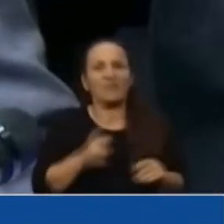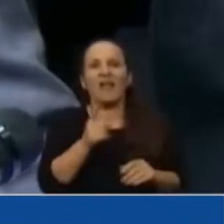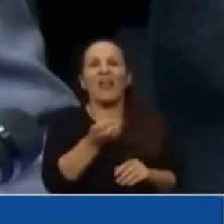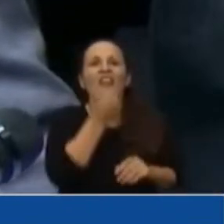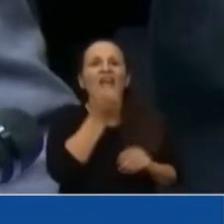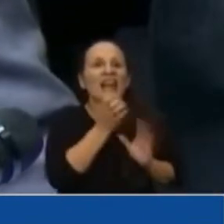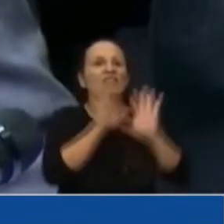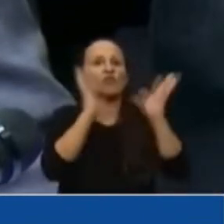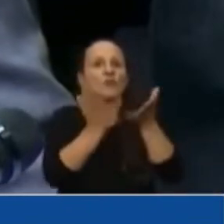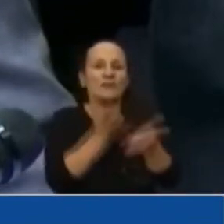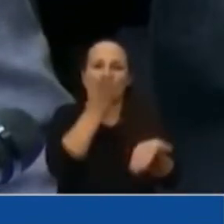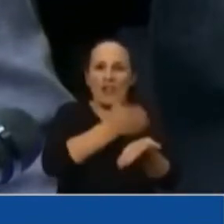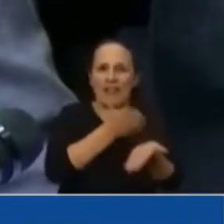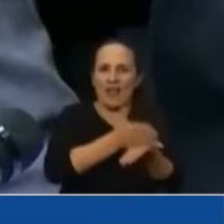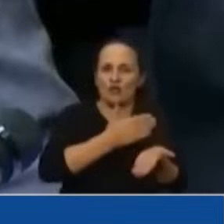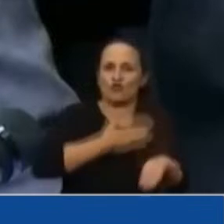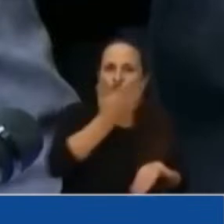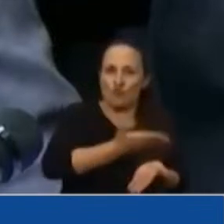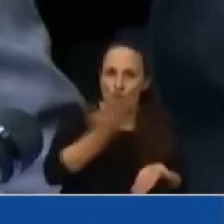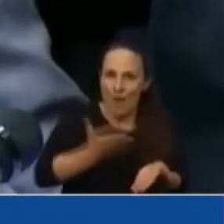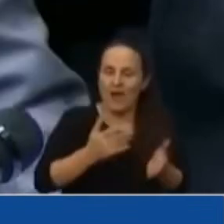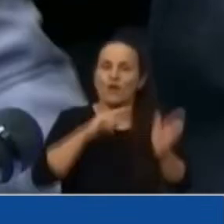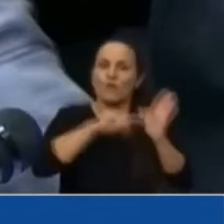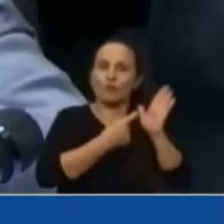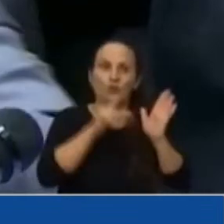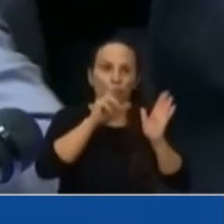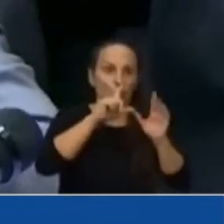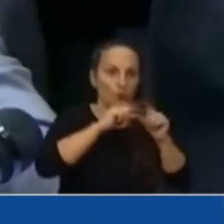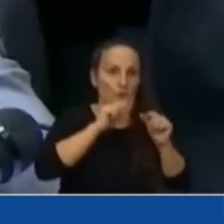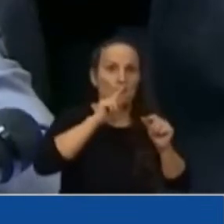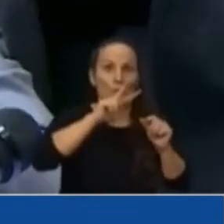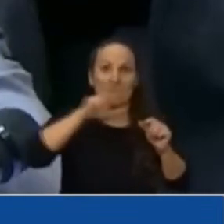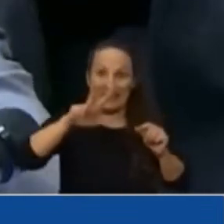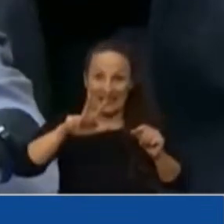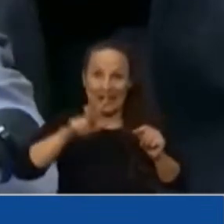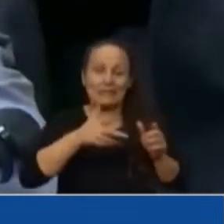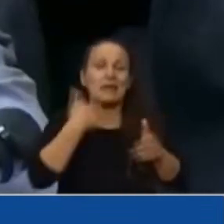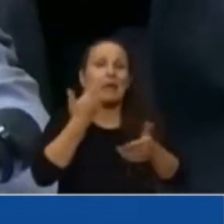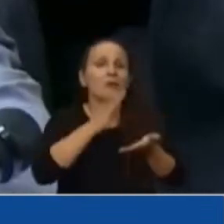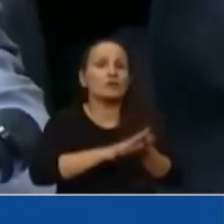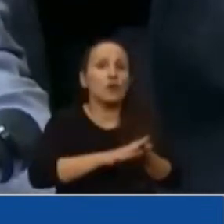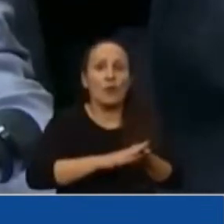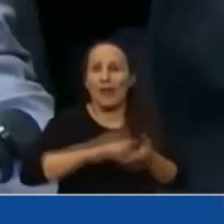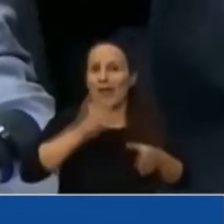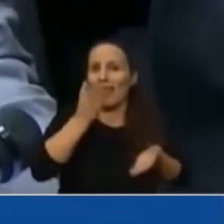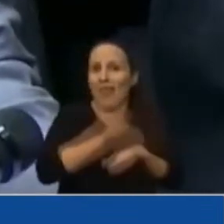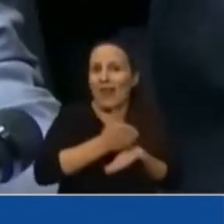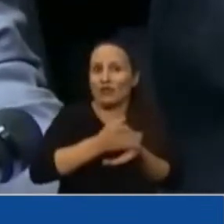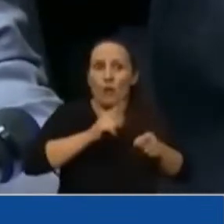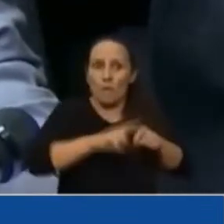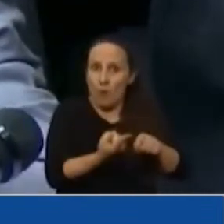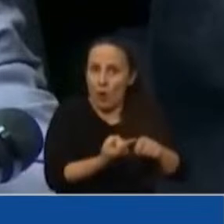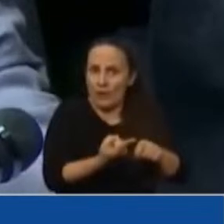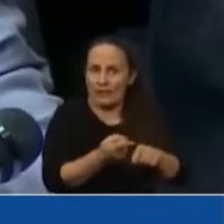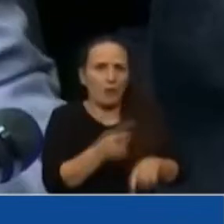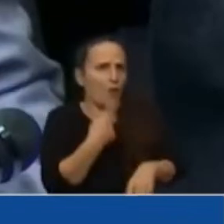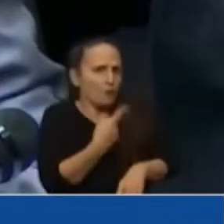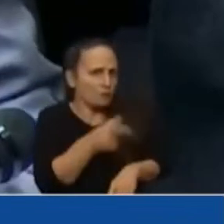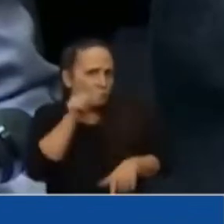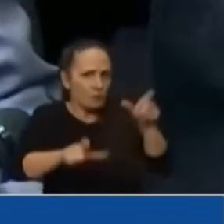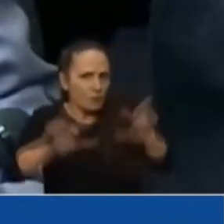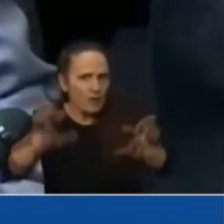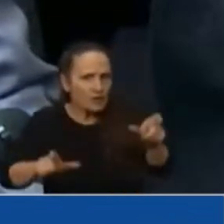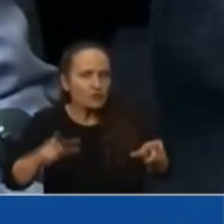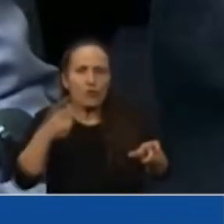Declaración Universal de Derechos Humanos, que habla de los derechos políticos, todos los ciudadanos deben gozar de derechos y